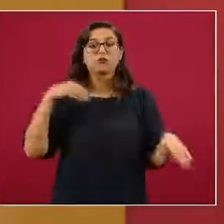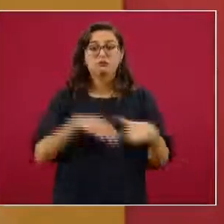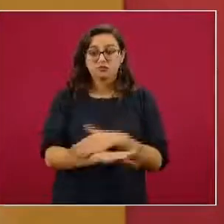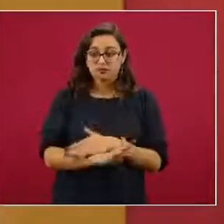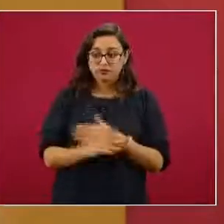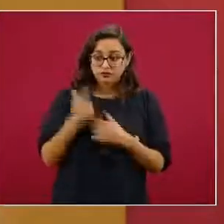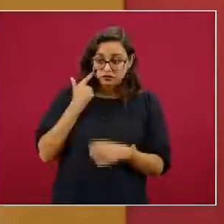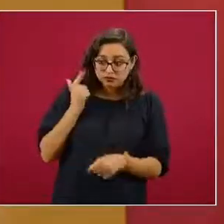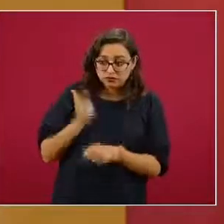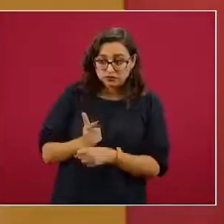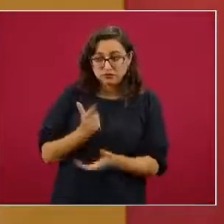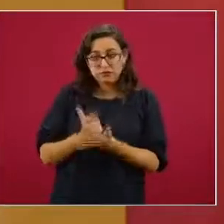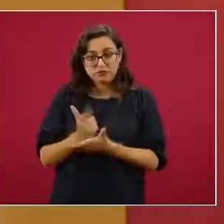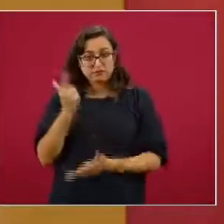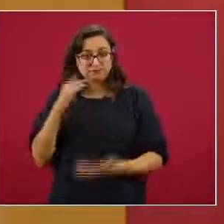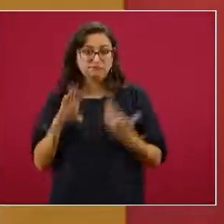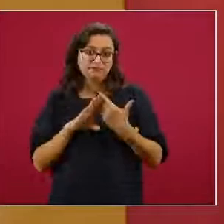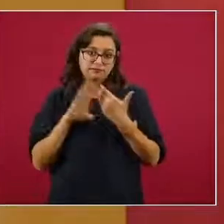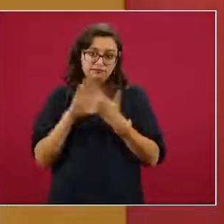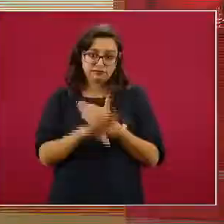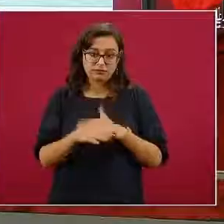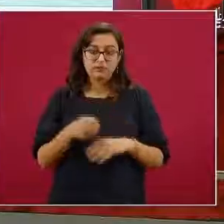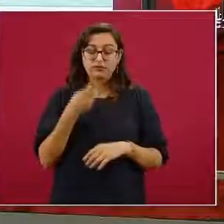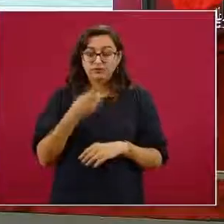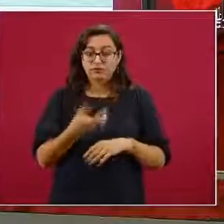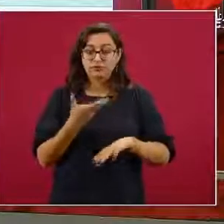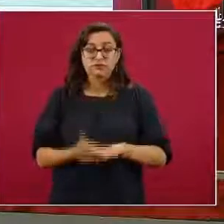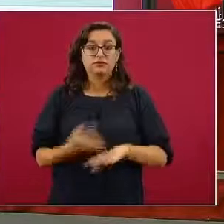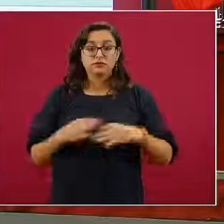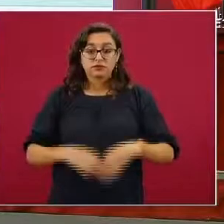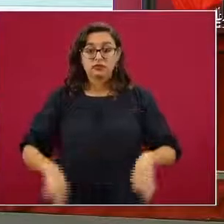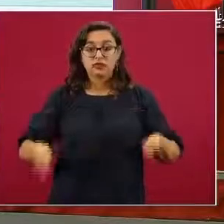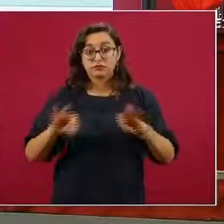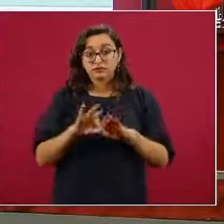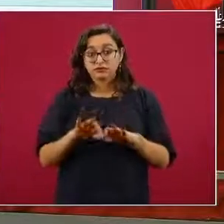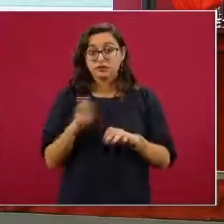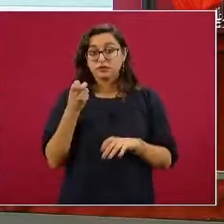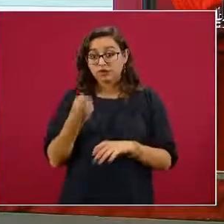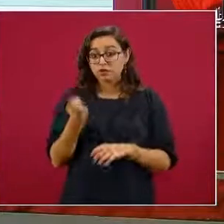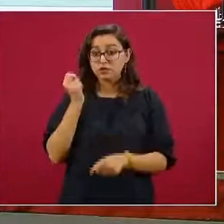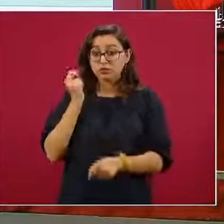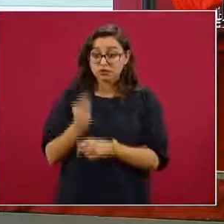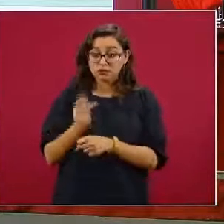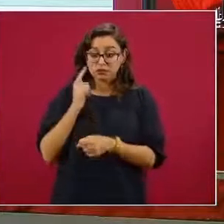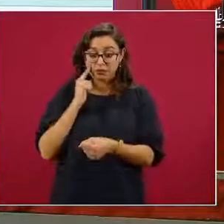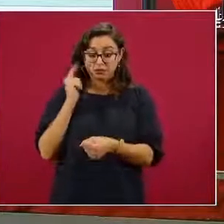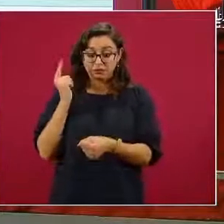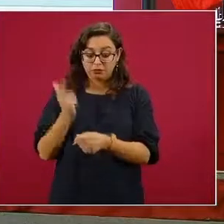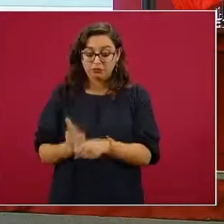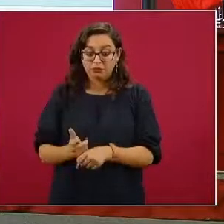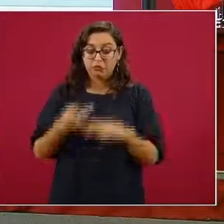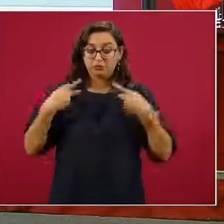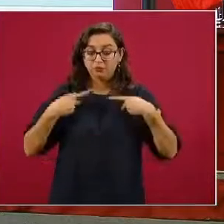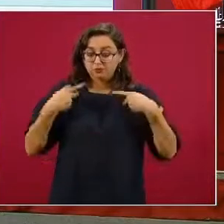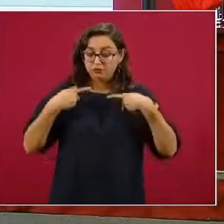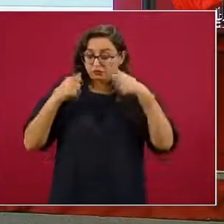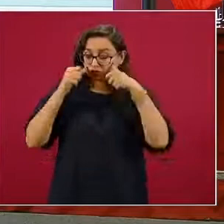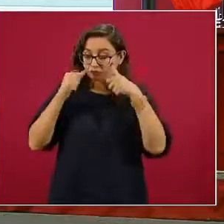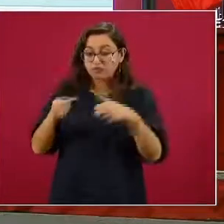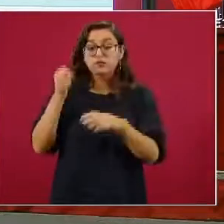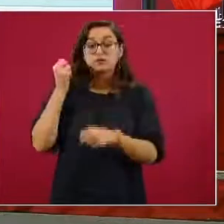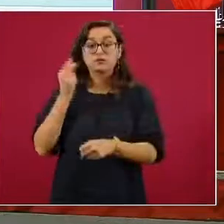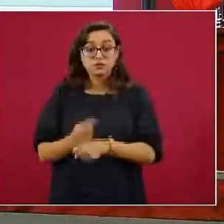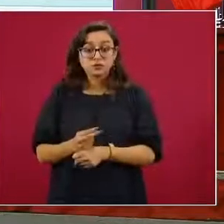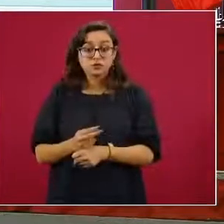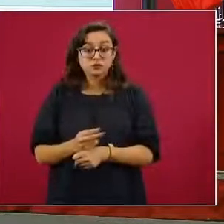no complicando. Muy importante. Estas intervenciones, en la detección temprana, la atención temprana, puede